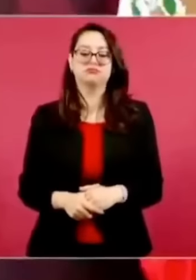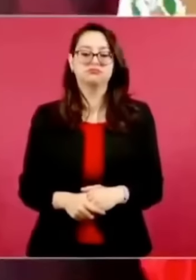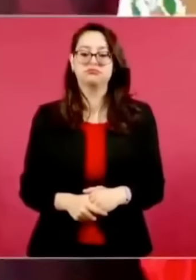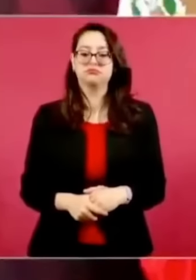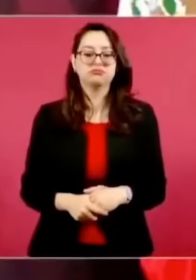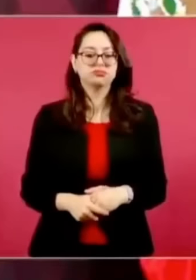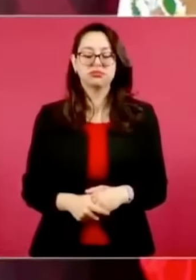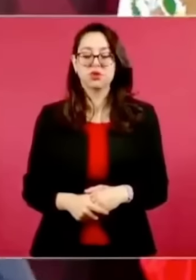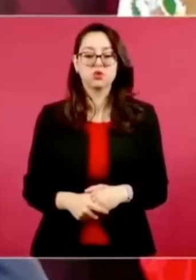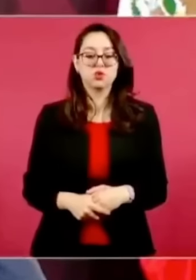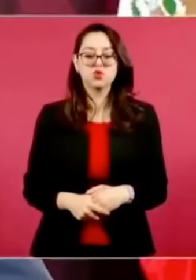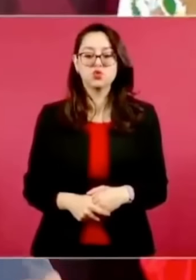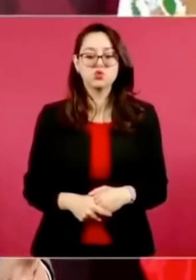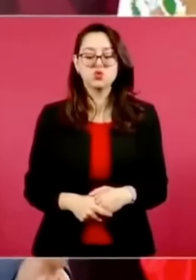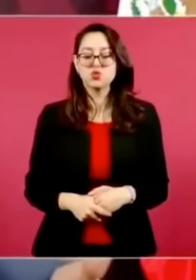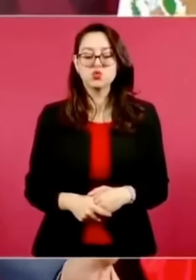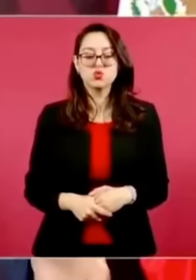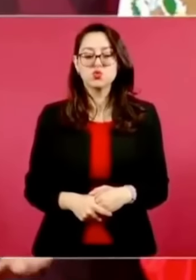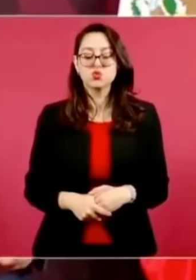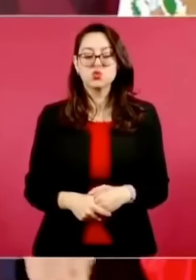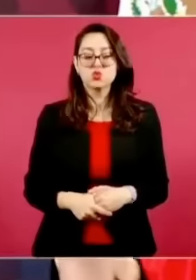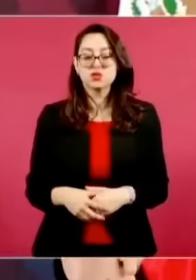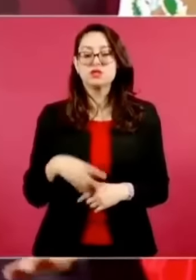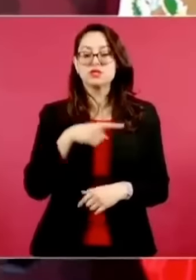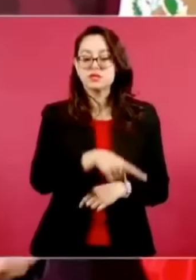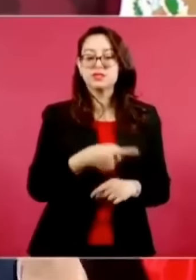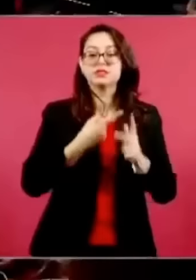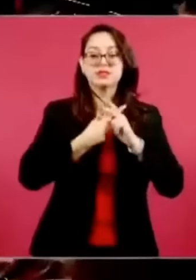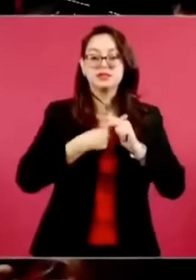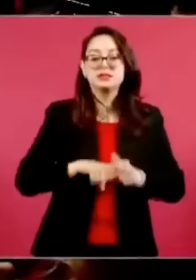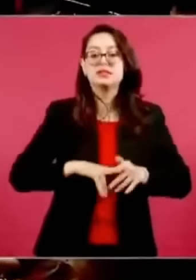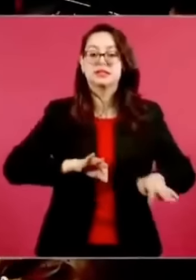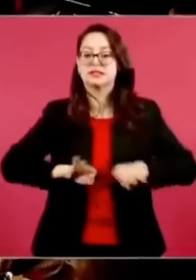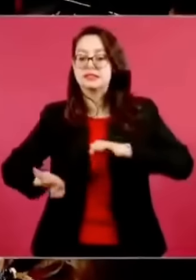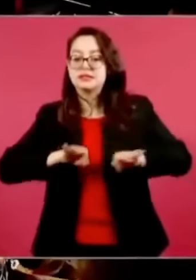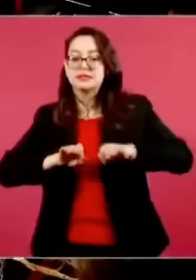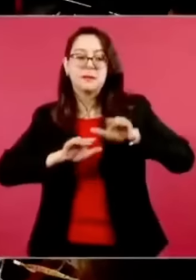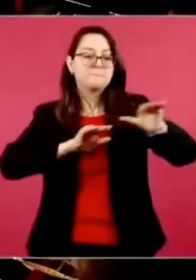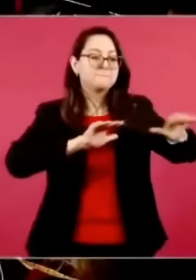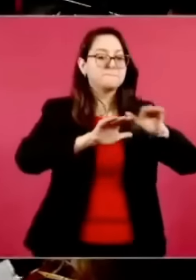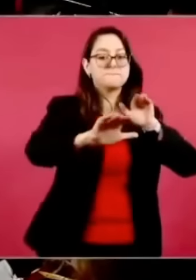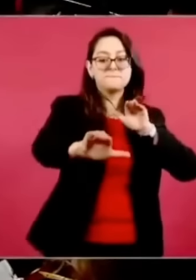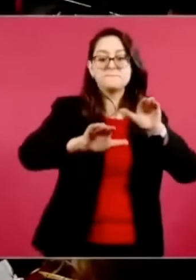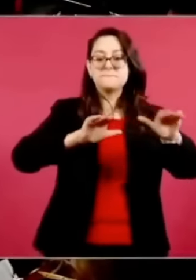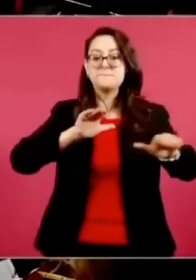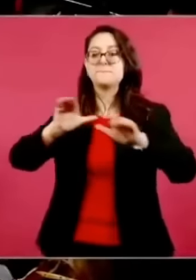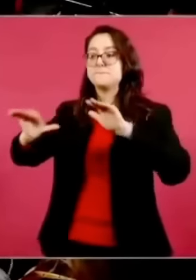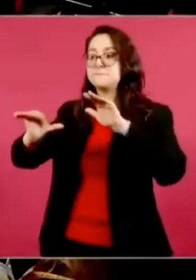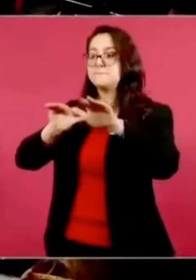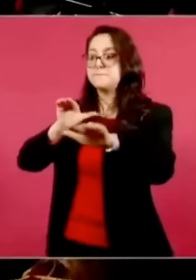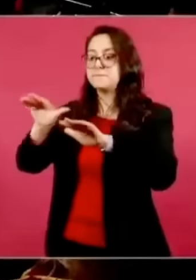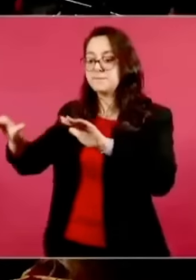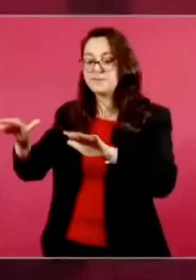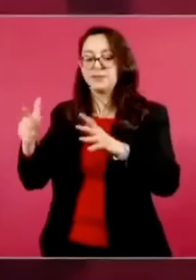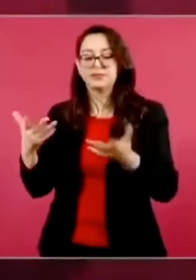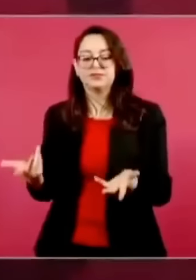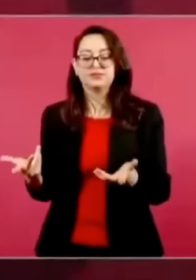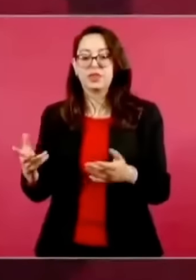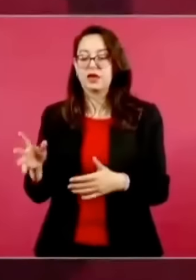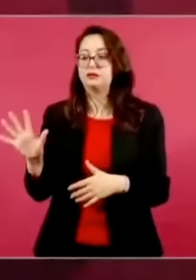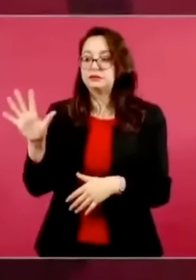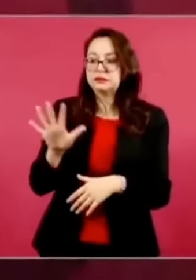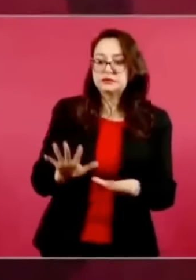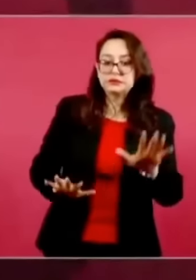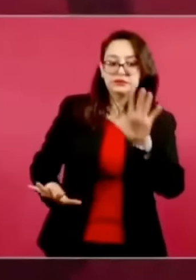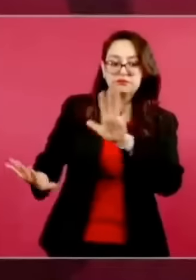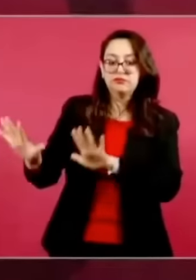Entonces, empieza a hacer labor al grado que copta, no